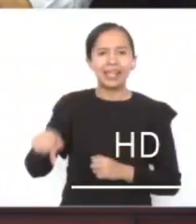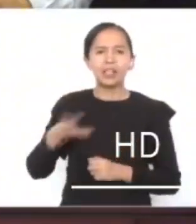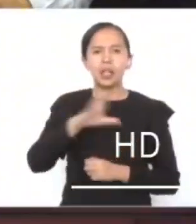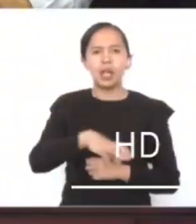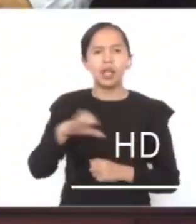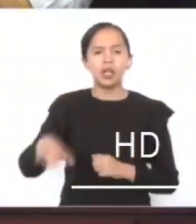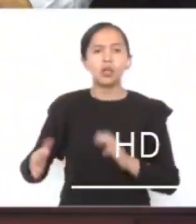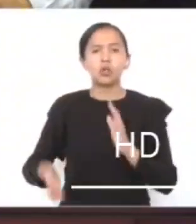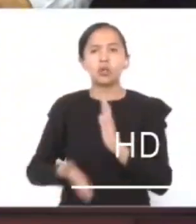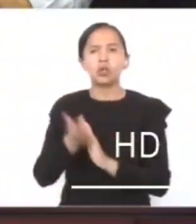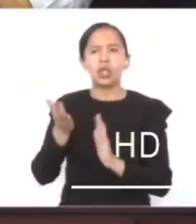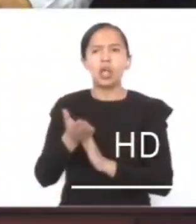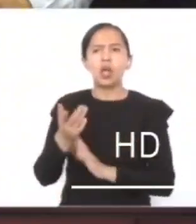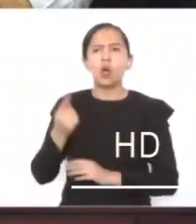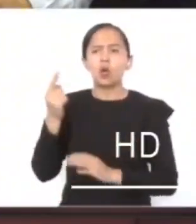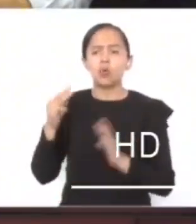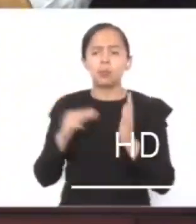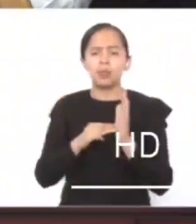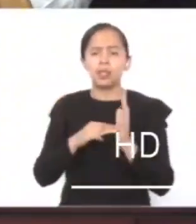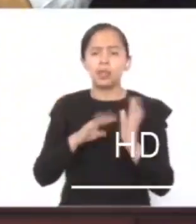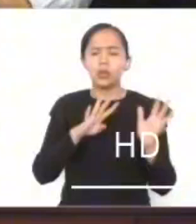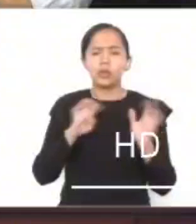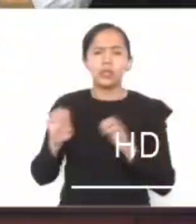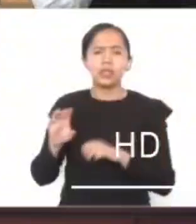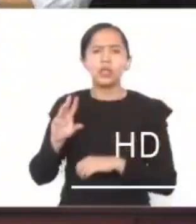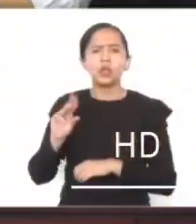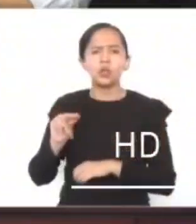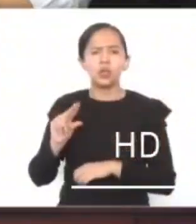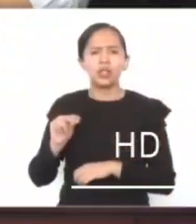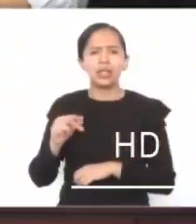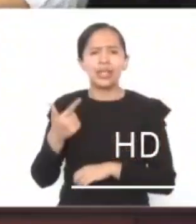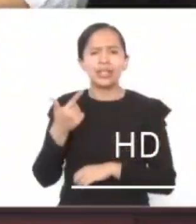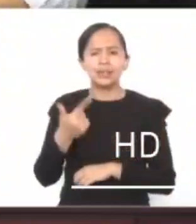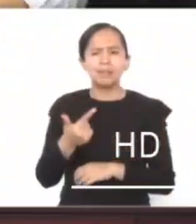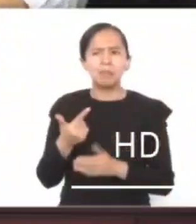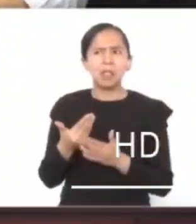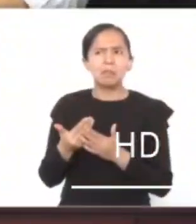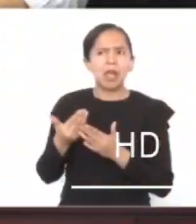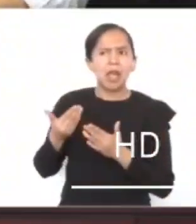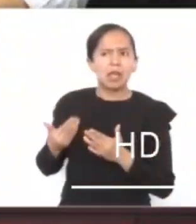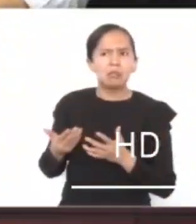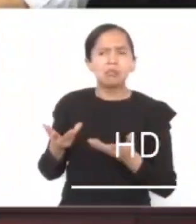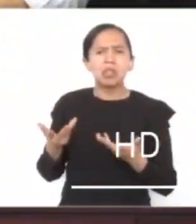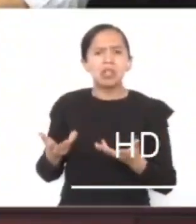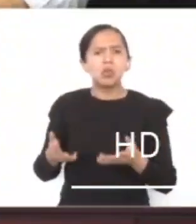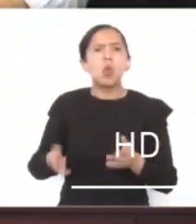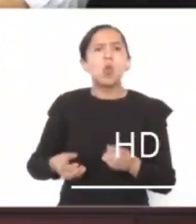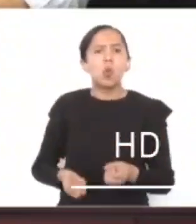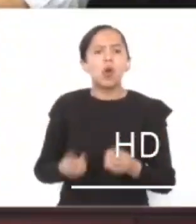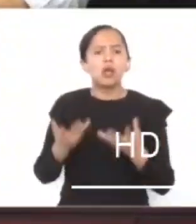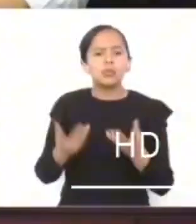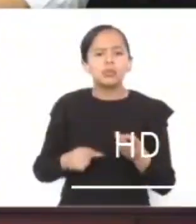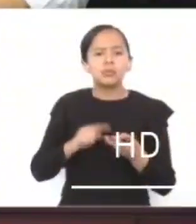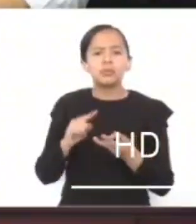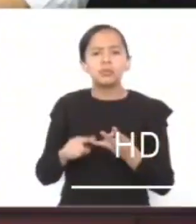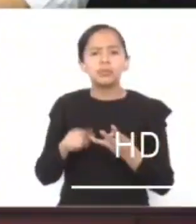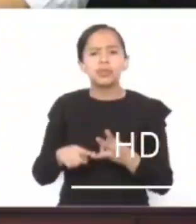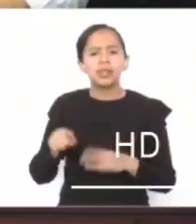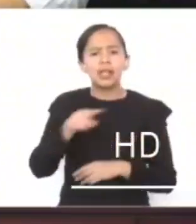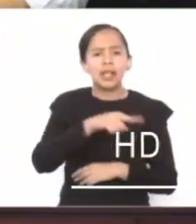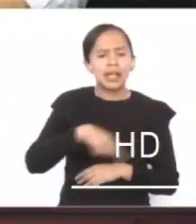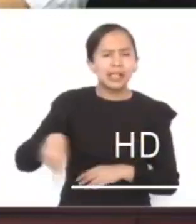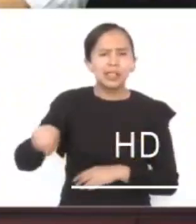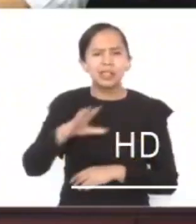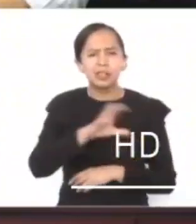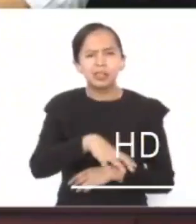normativas de antes de 1987. Tercero, cuántos niveles tenía cada una de esas edificaciones.